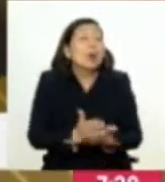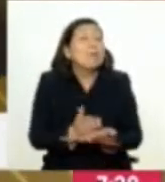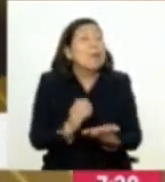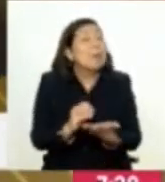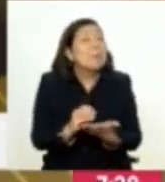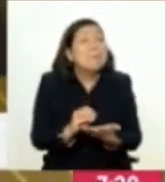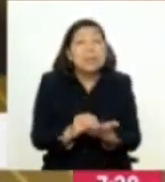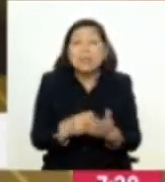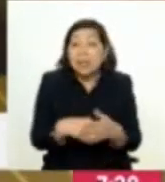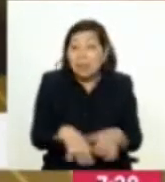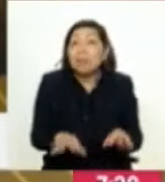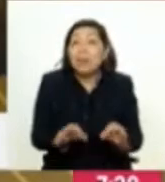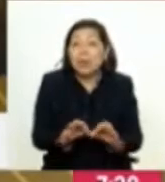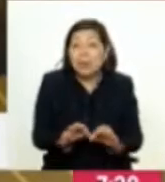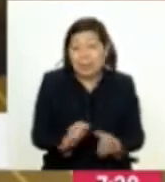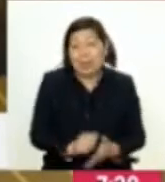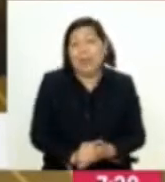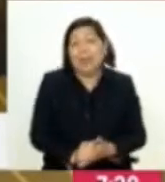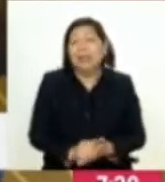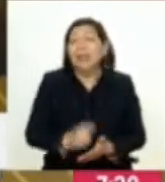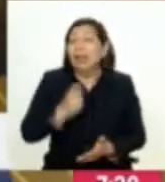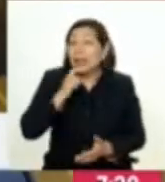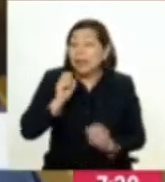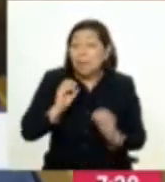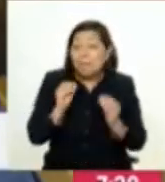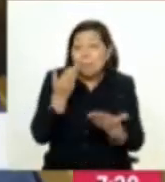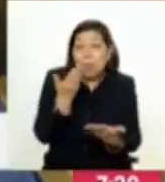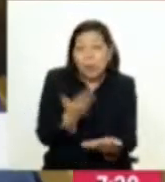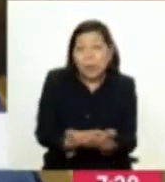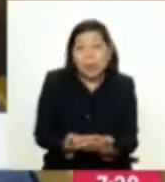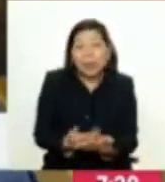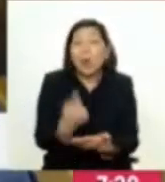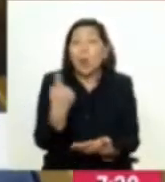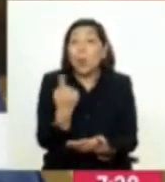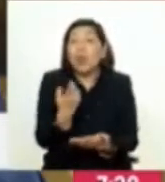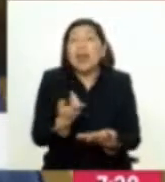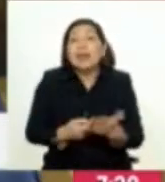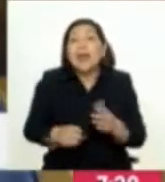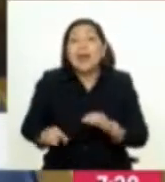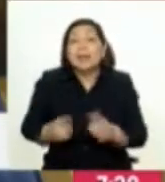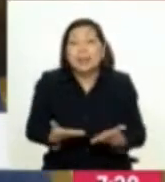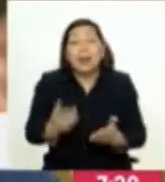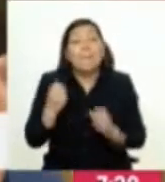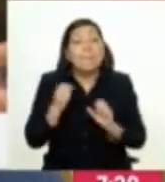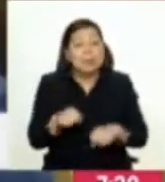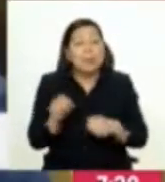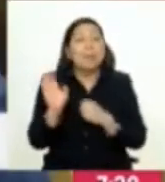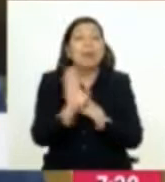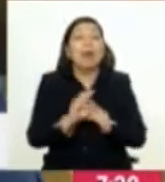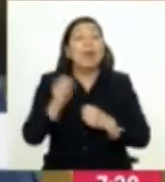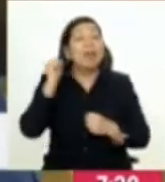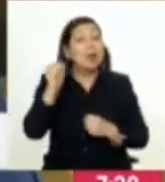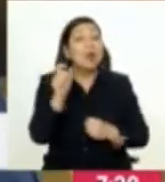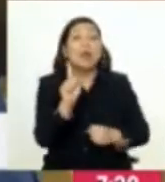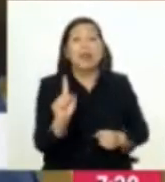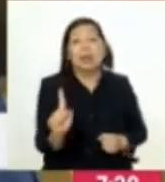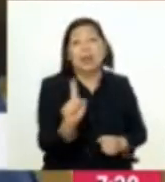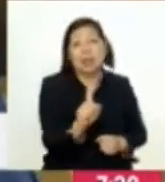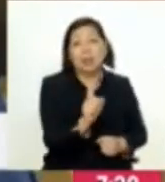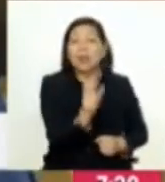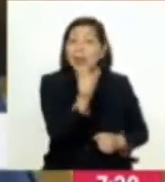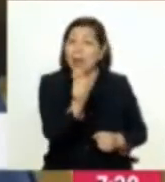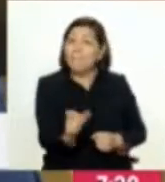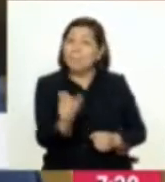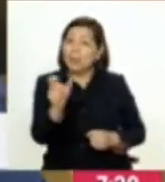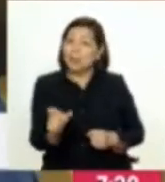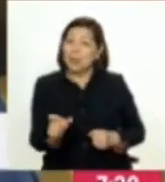claves que la política pública debería poner en primer lugar y las acciones para garantizar que los derechos de cada una de las personas